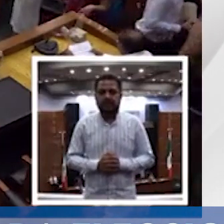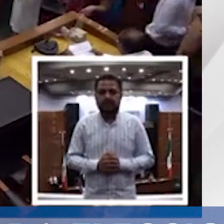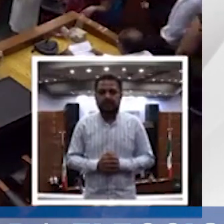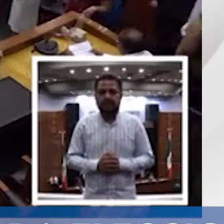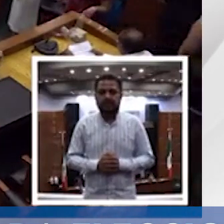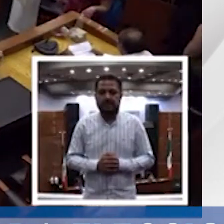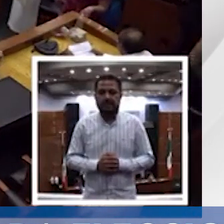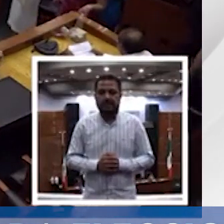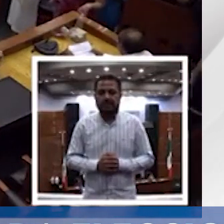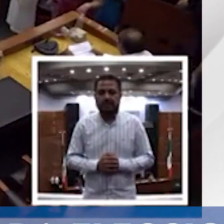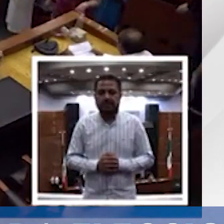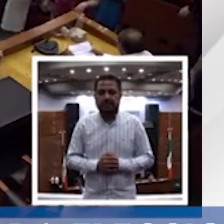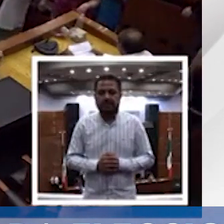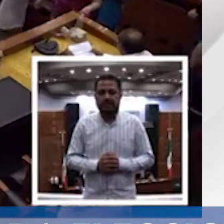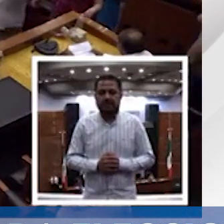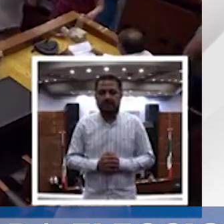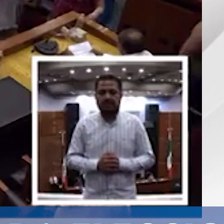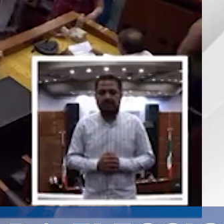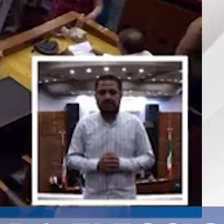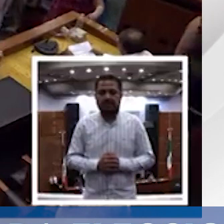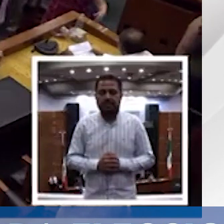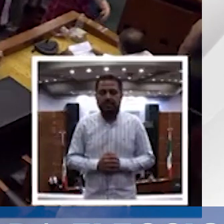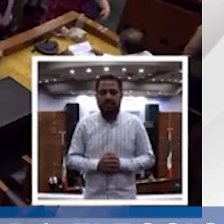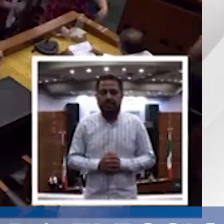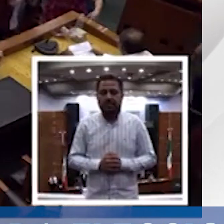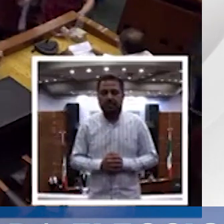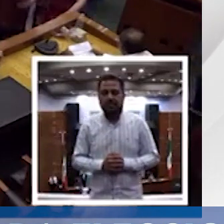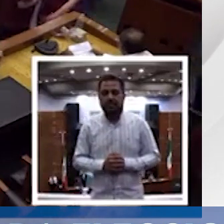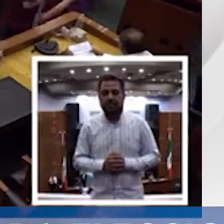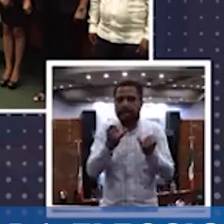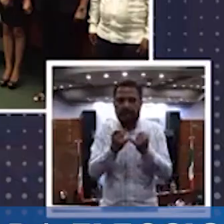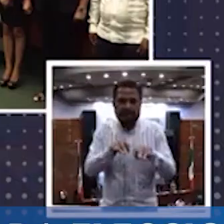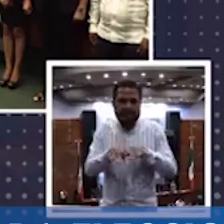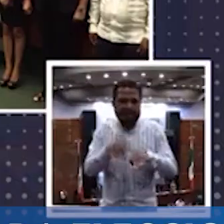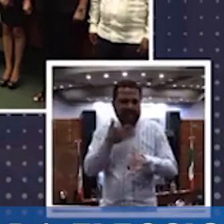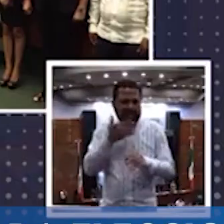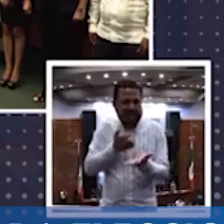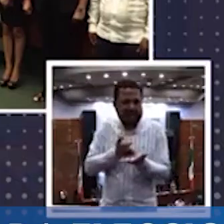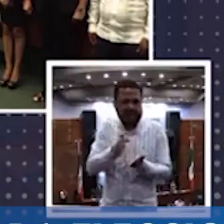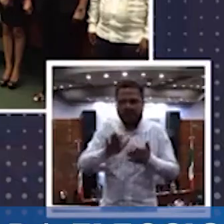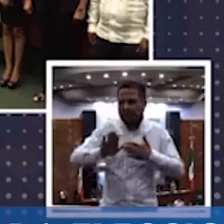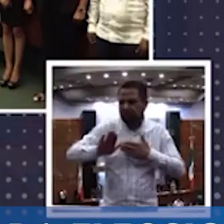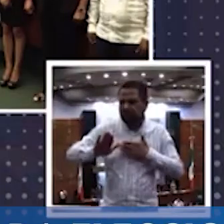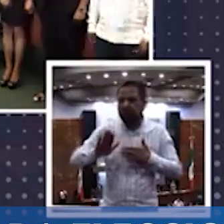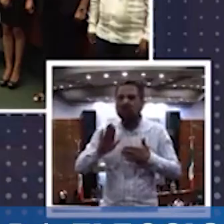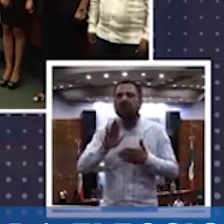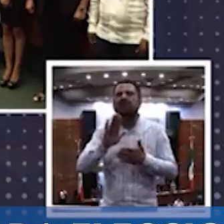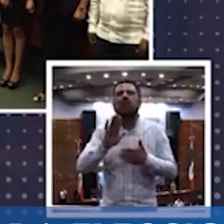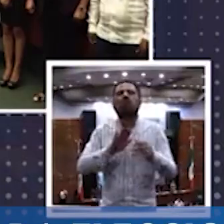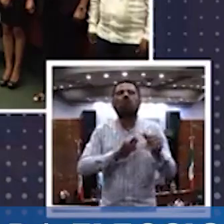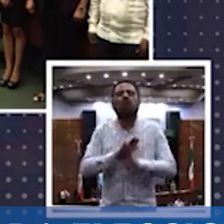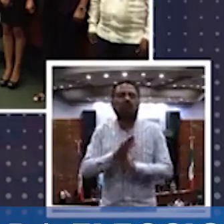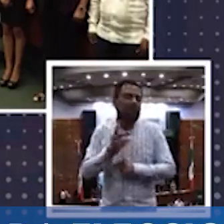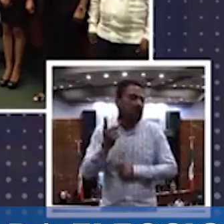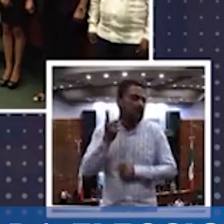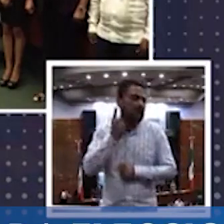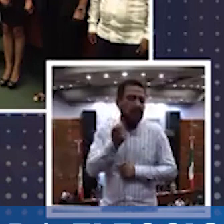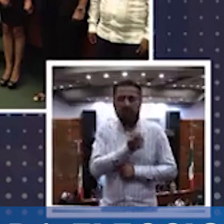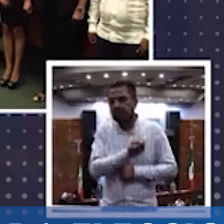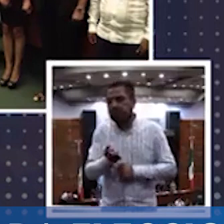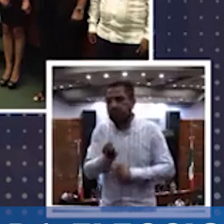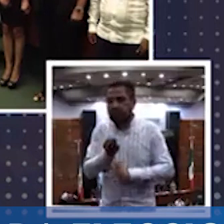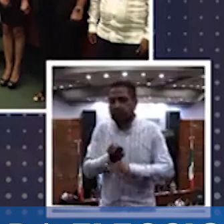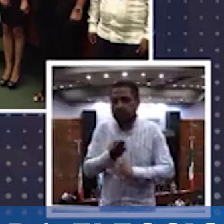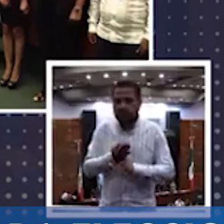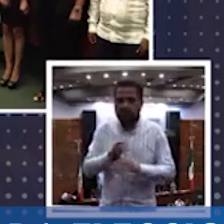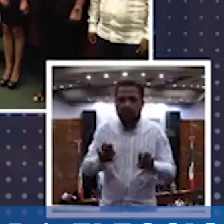contender en la elección del 2 de junio por otros puestos de representación popular las licencias aprobadas en sesión ordinaria son la del